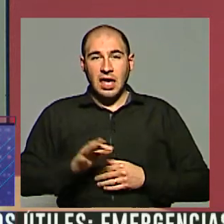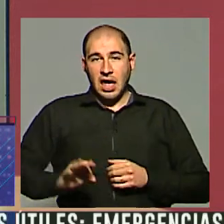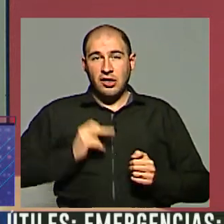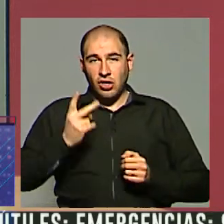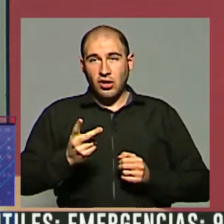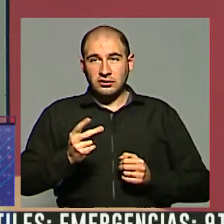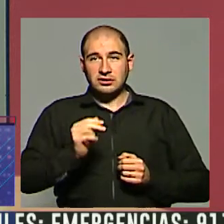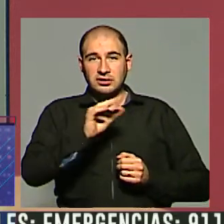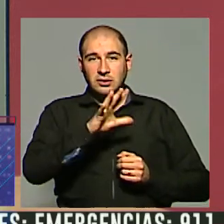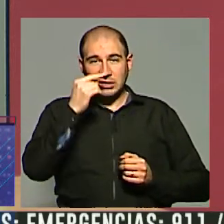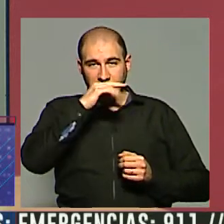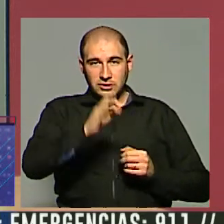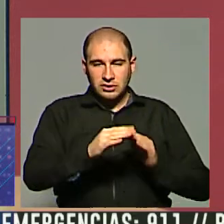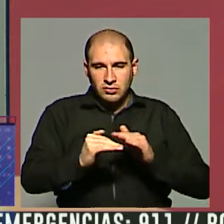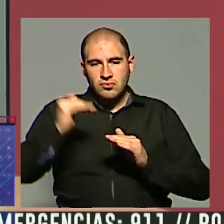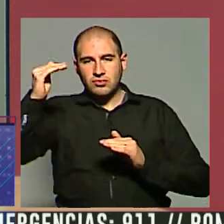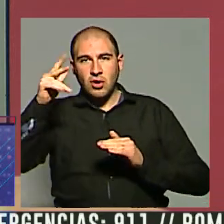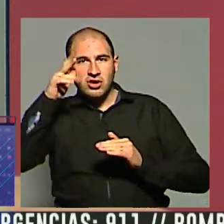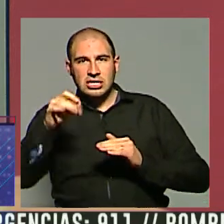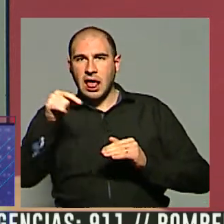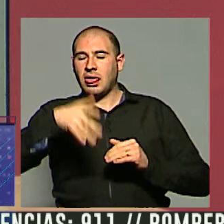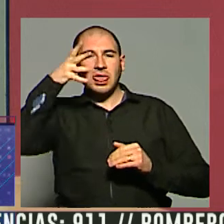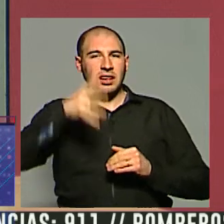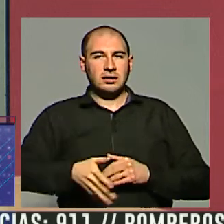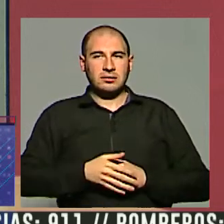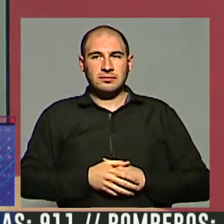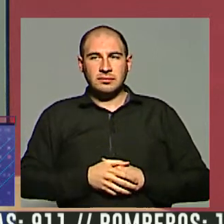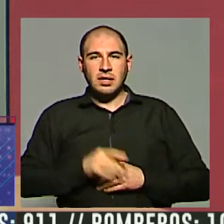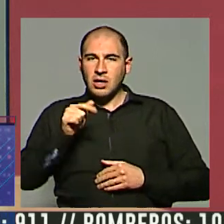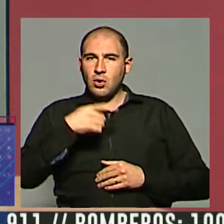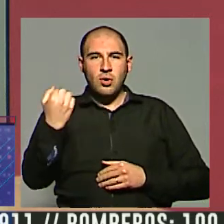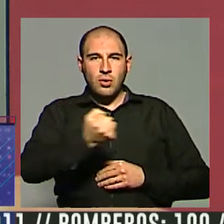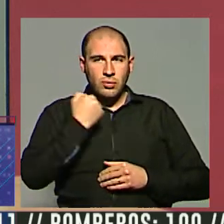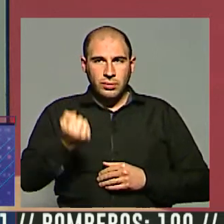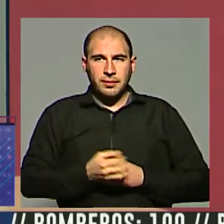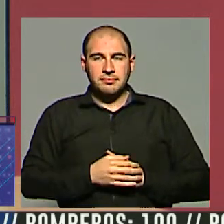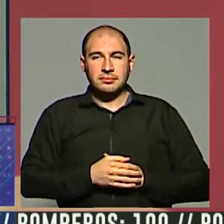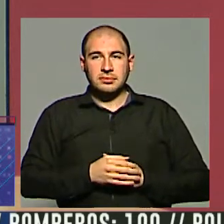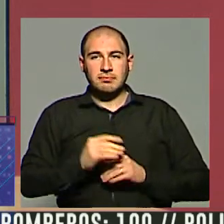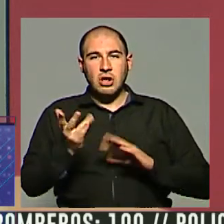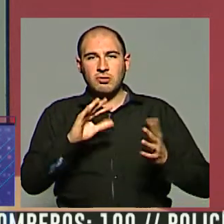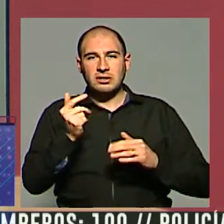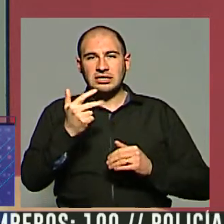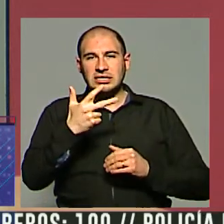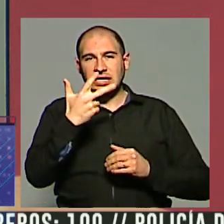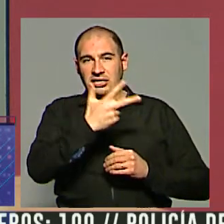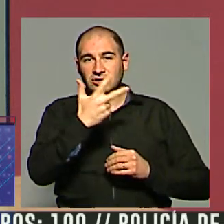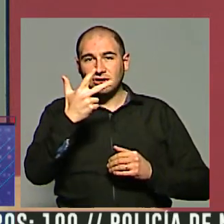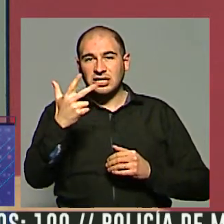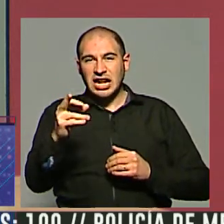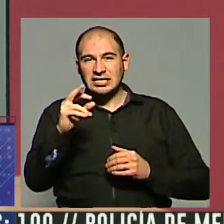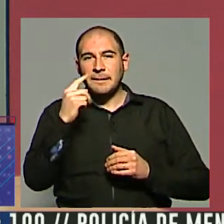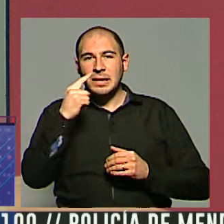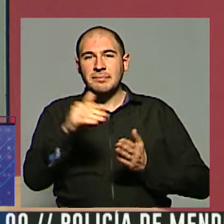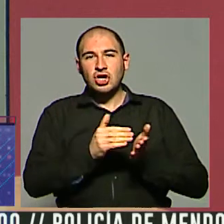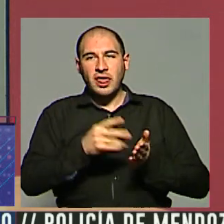del 57% al 80%, es muchísimo. Esto es sumamente importante, tener en cuenta que son cerca de 330.000 millones de